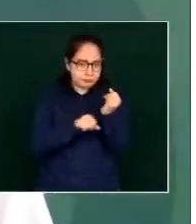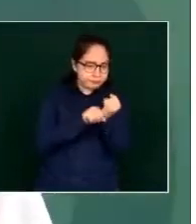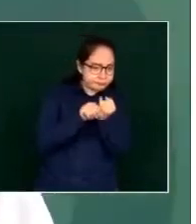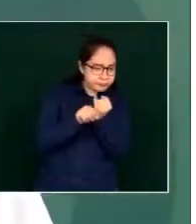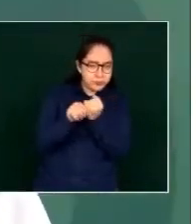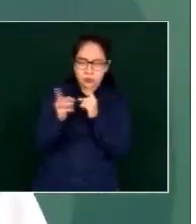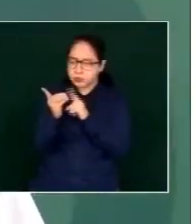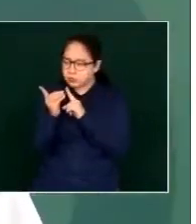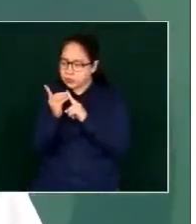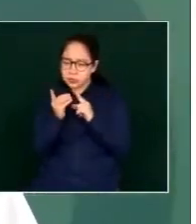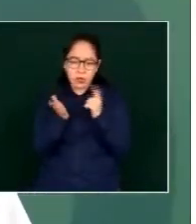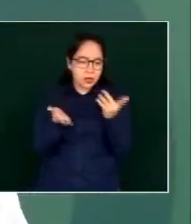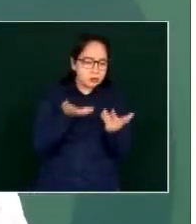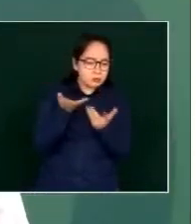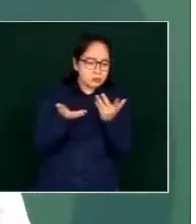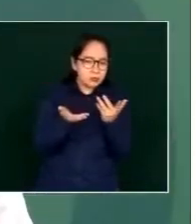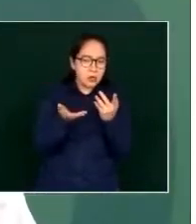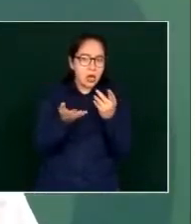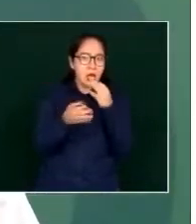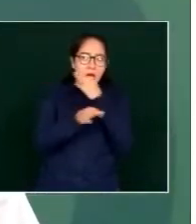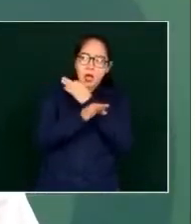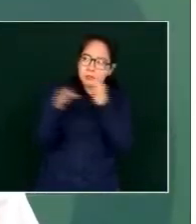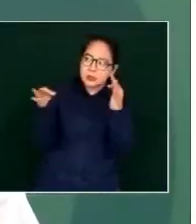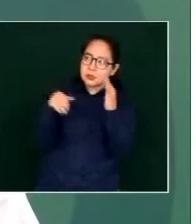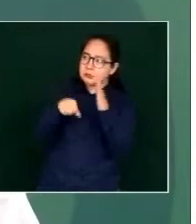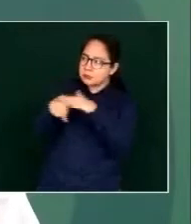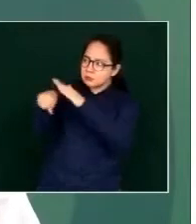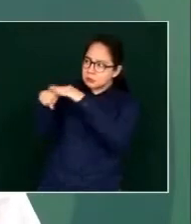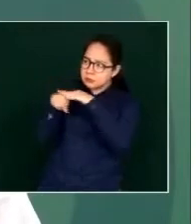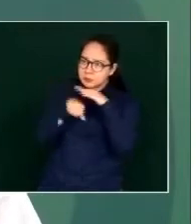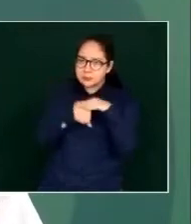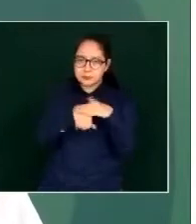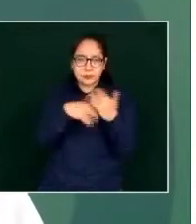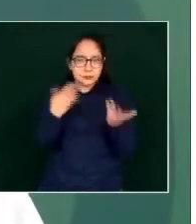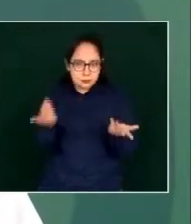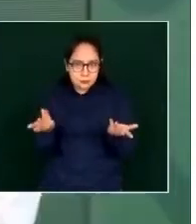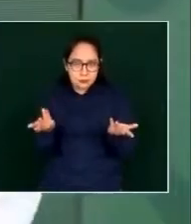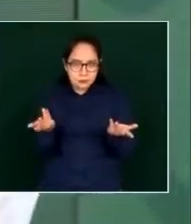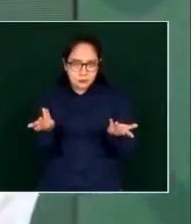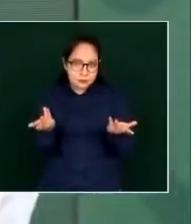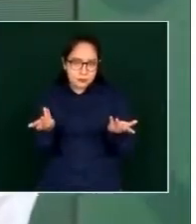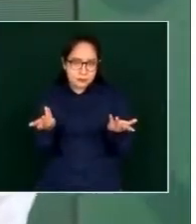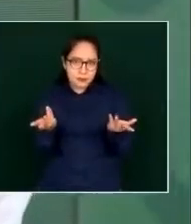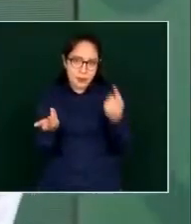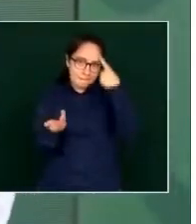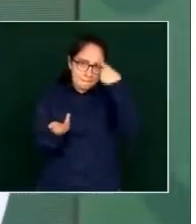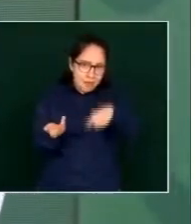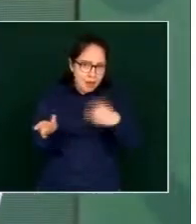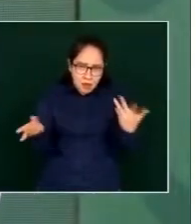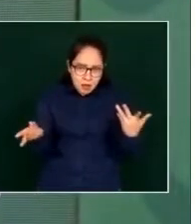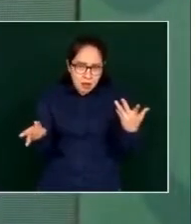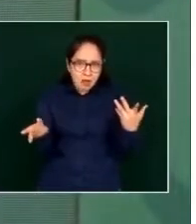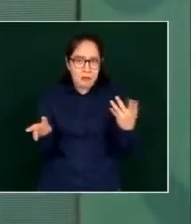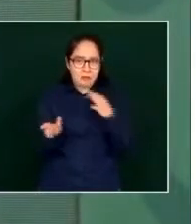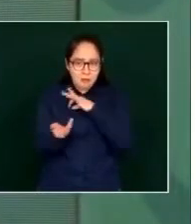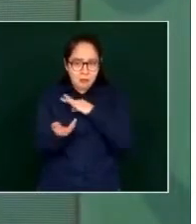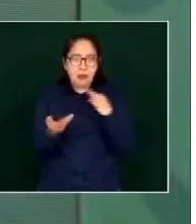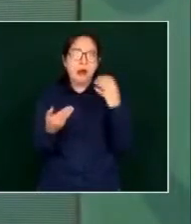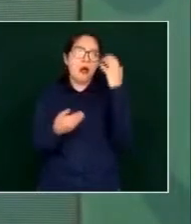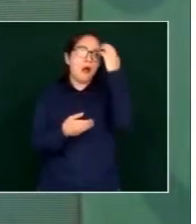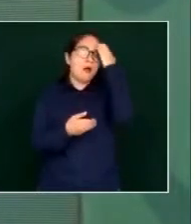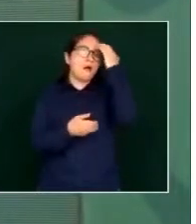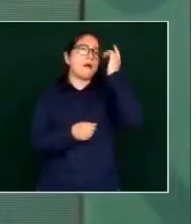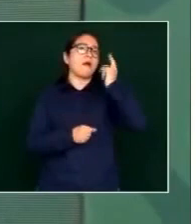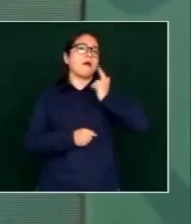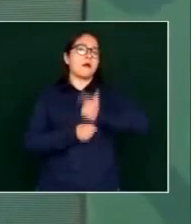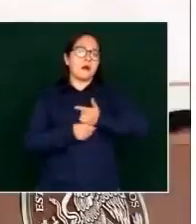en Minatitlán, Veracruz, el presidente dijo que es importante fortalecer la democracia participativa e insistió